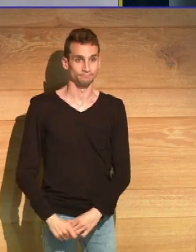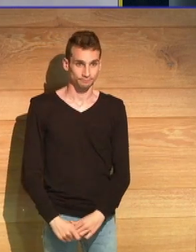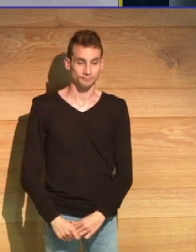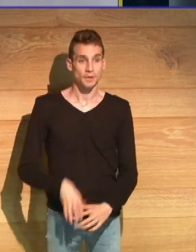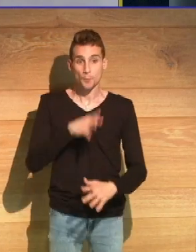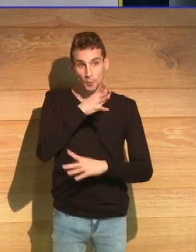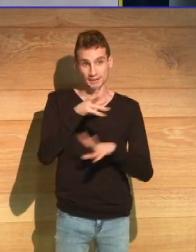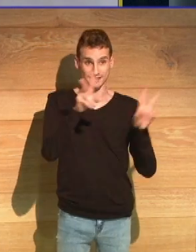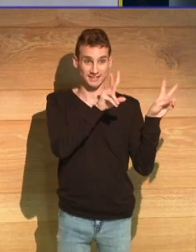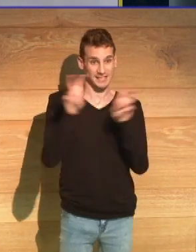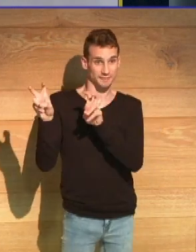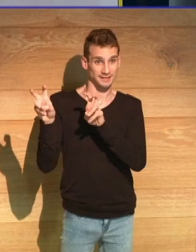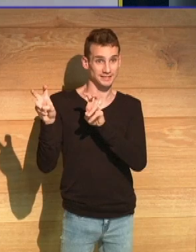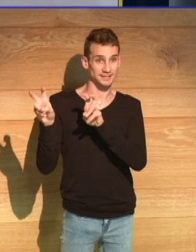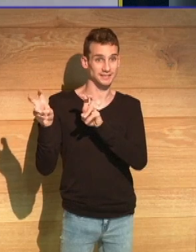exigen